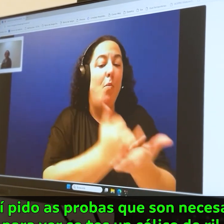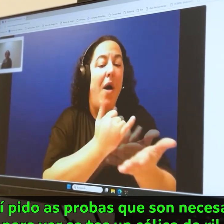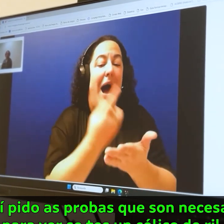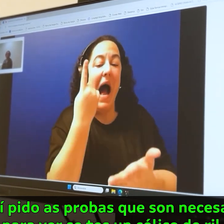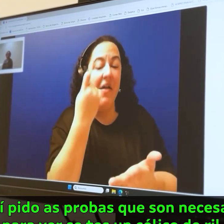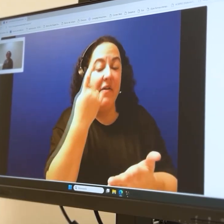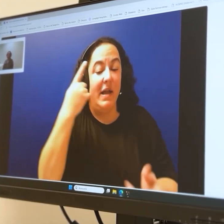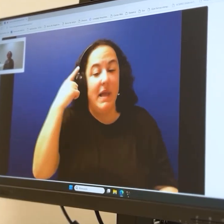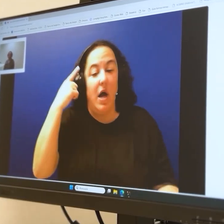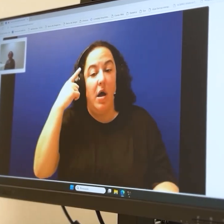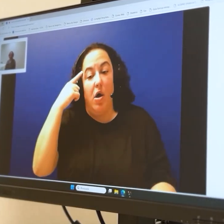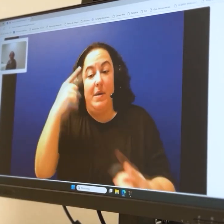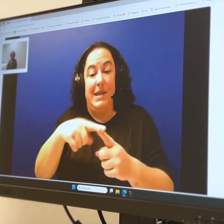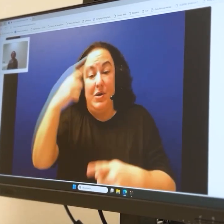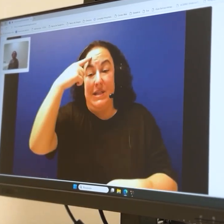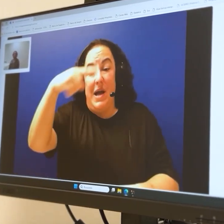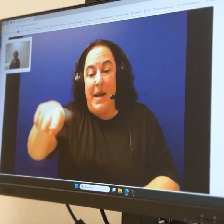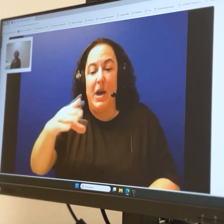un cólico de riñón.